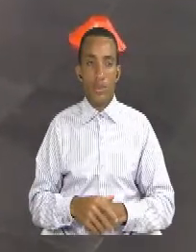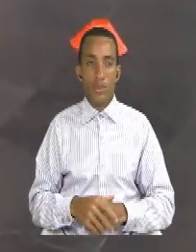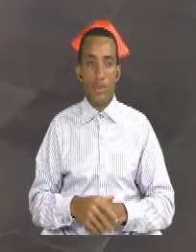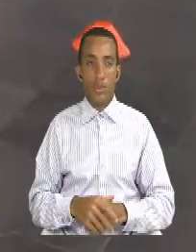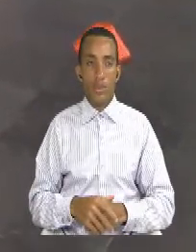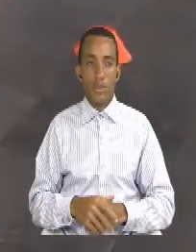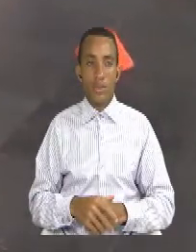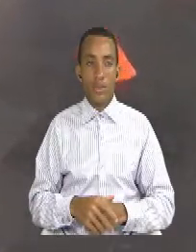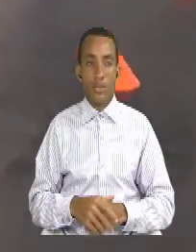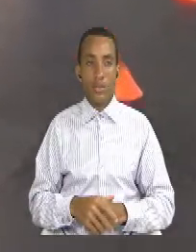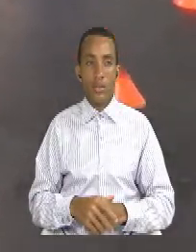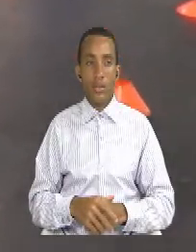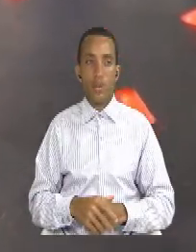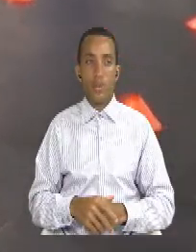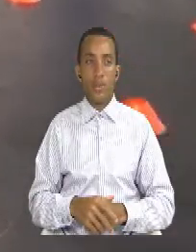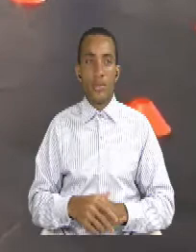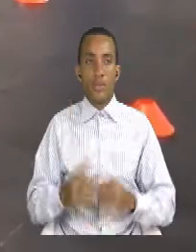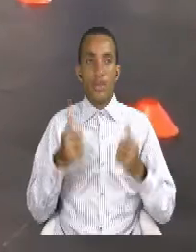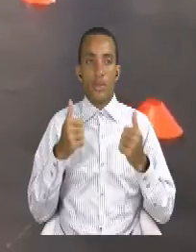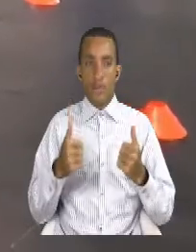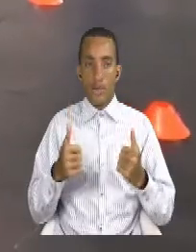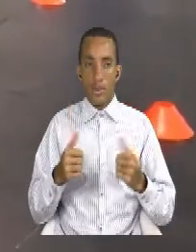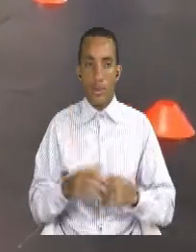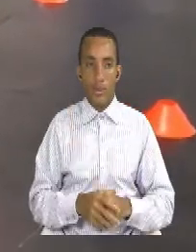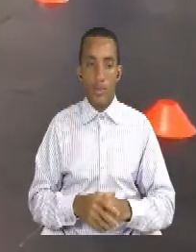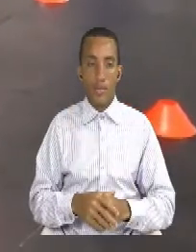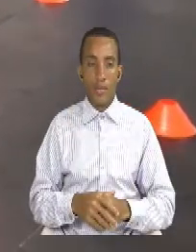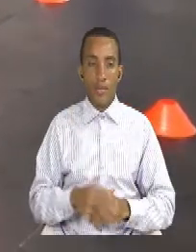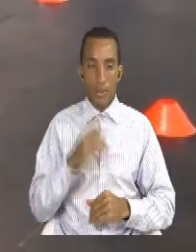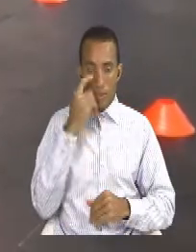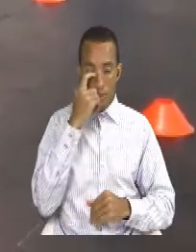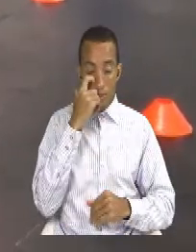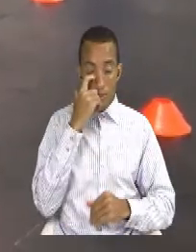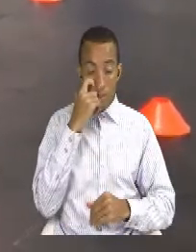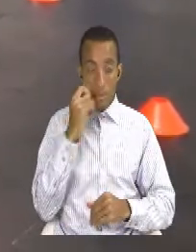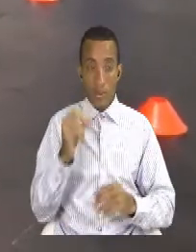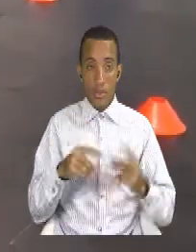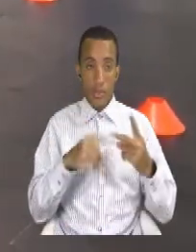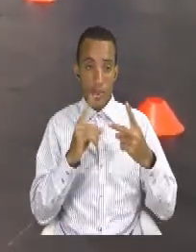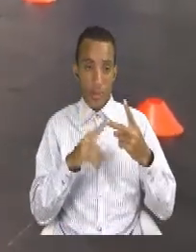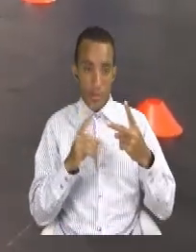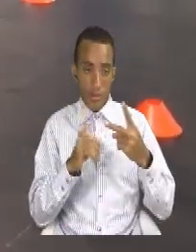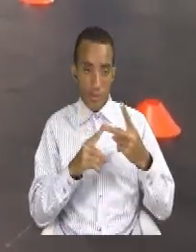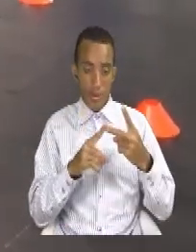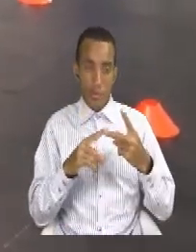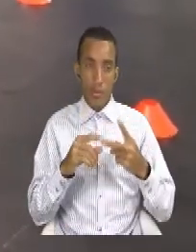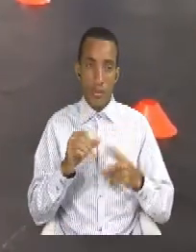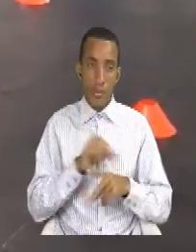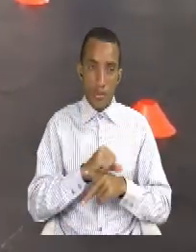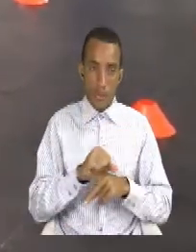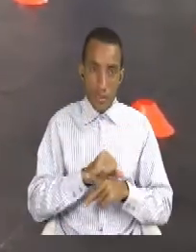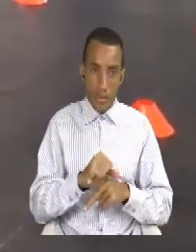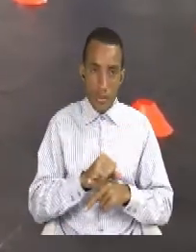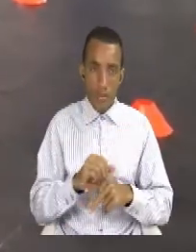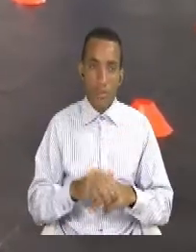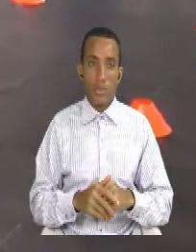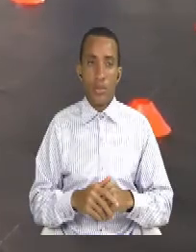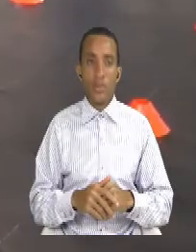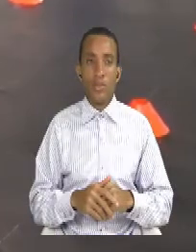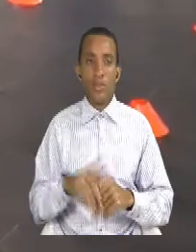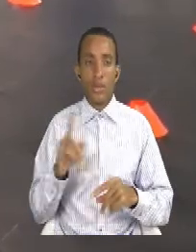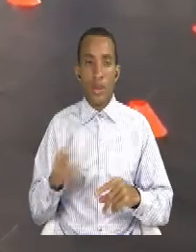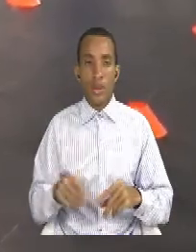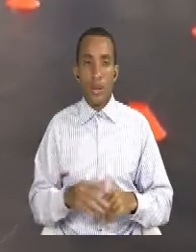bien. Muy bien, excelente. Entonces ya hicimos nuestro segundo trabajo, un trabajo de fuerza superior, y lo sumamos un trajito